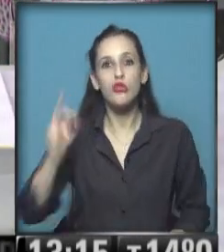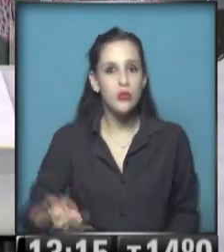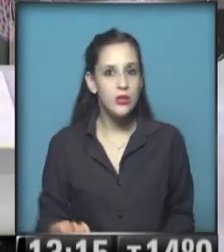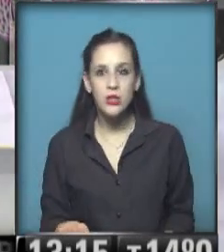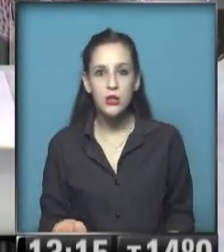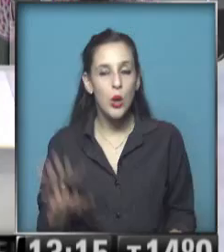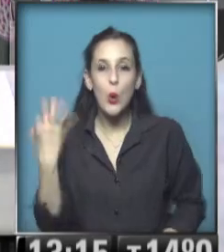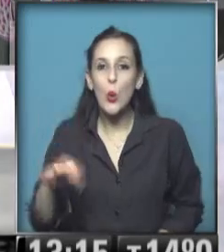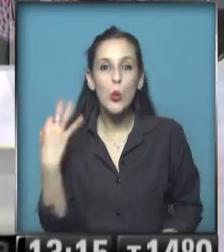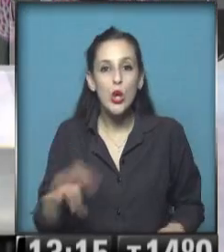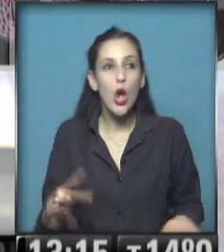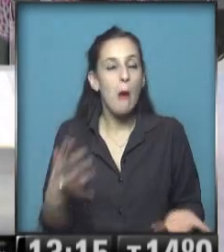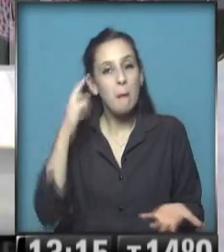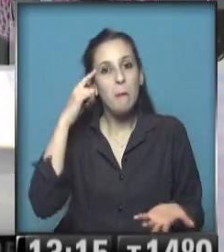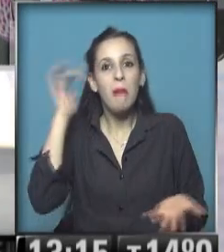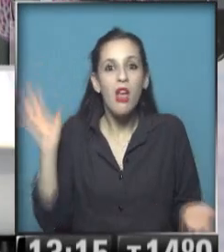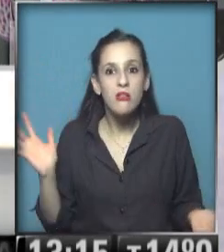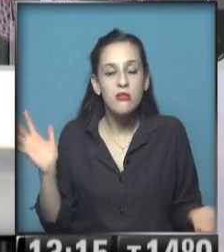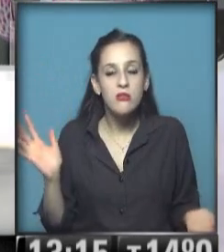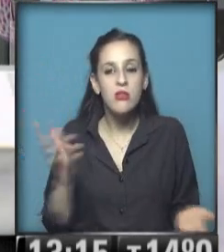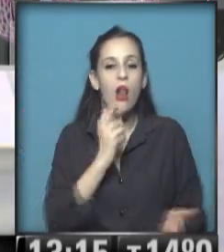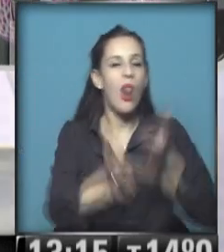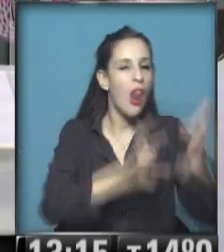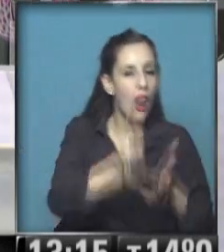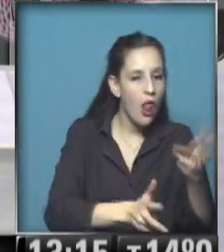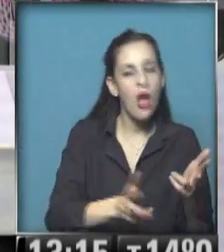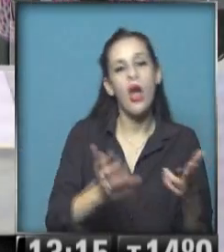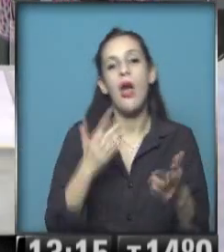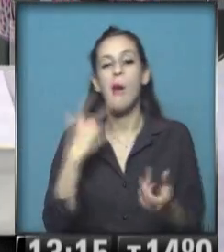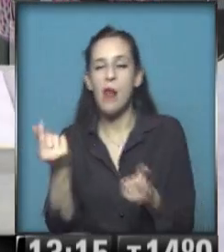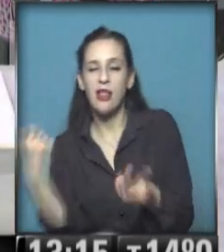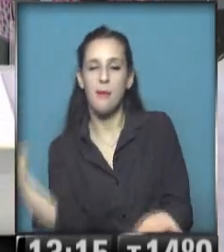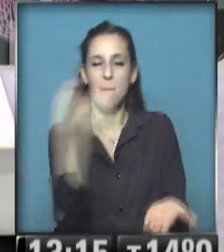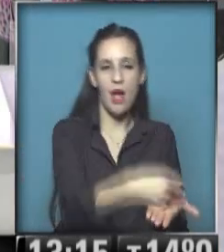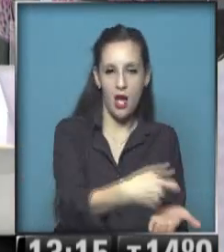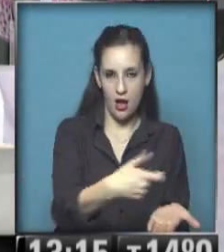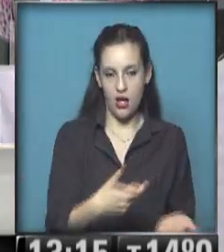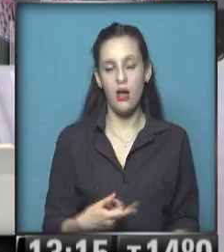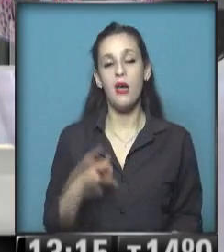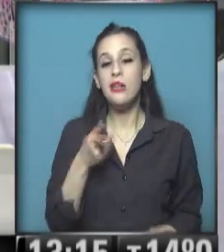a la que puedo arribar, y esto es absolutamente personal. La conclusión no tiene ninguna